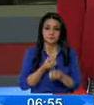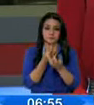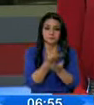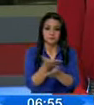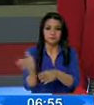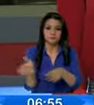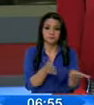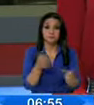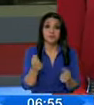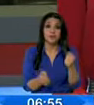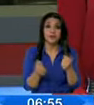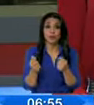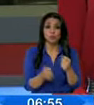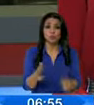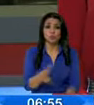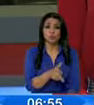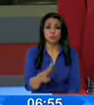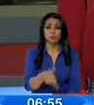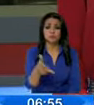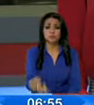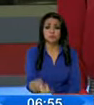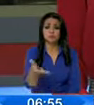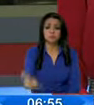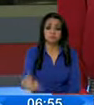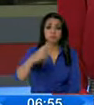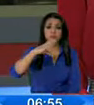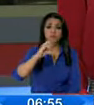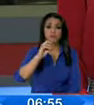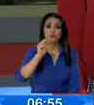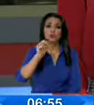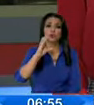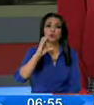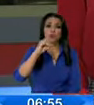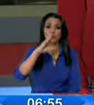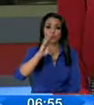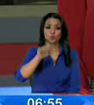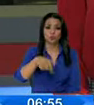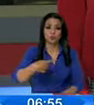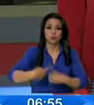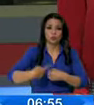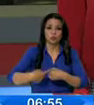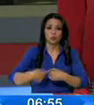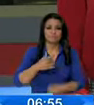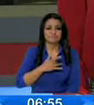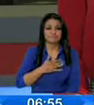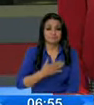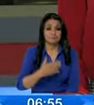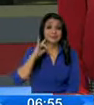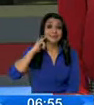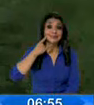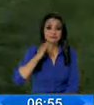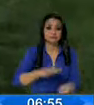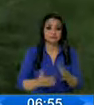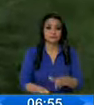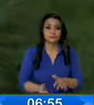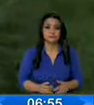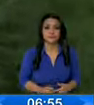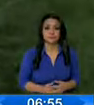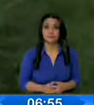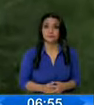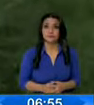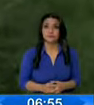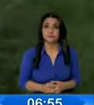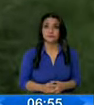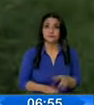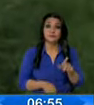Un automóvil se precipitó una quebrada en Conocoto, en Quito. El percance de tránsito lamentablemente dejó una niña muerta. En ocasiones